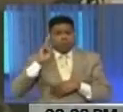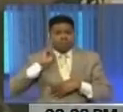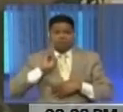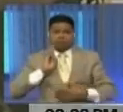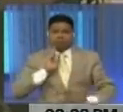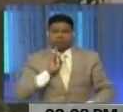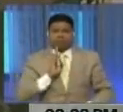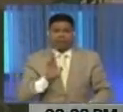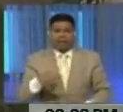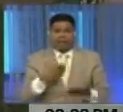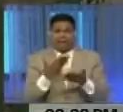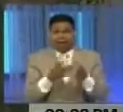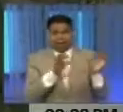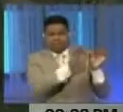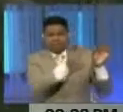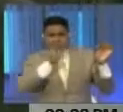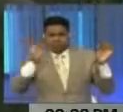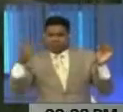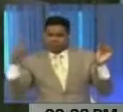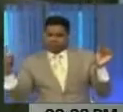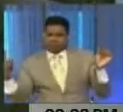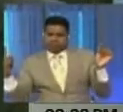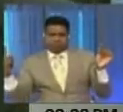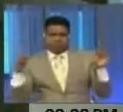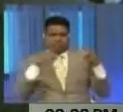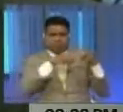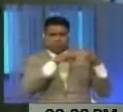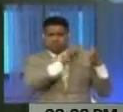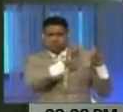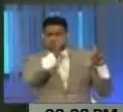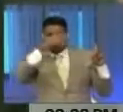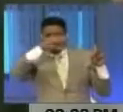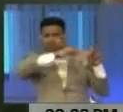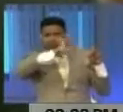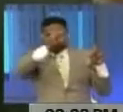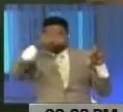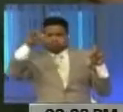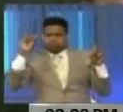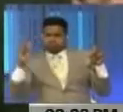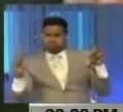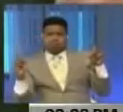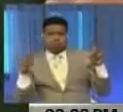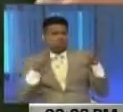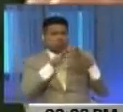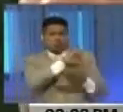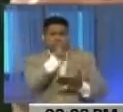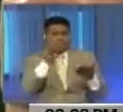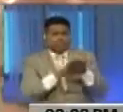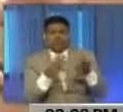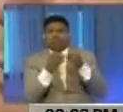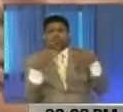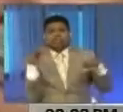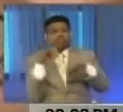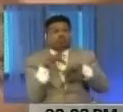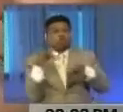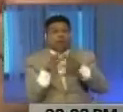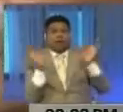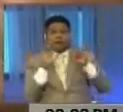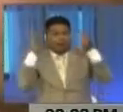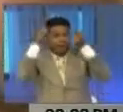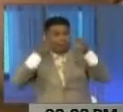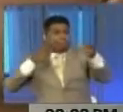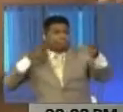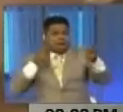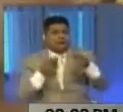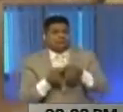municipio Cifontes del propio Estado Bolívar, sin tocar en ningún momento el Estado Amazonas, que es patrimonio